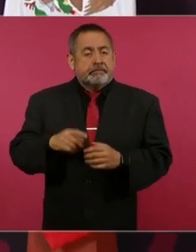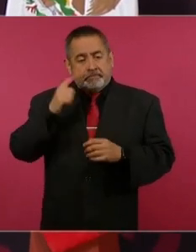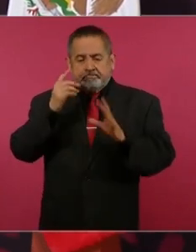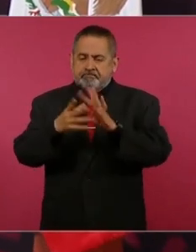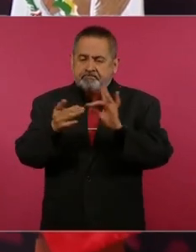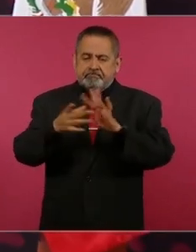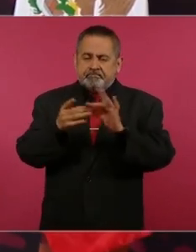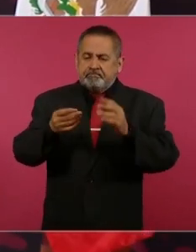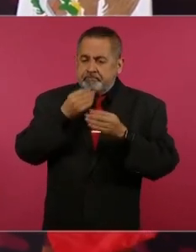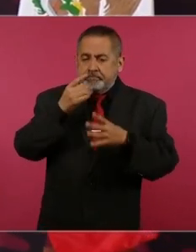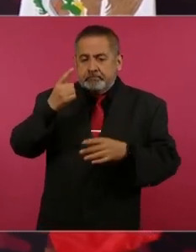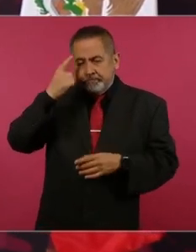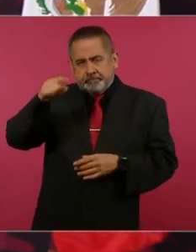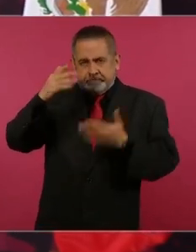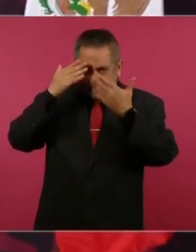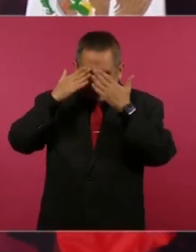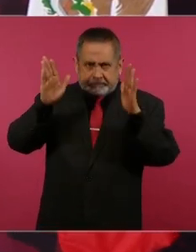repetición,